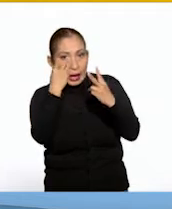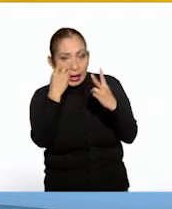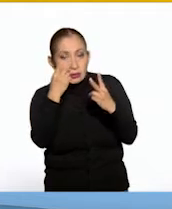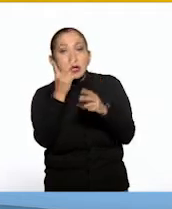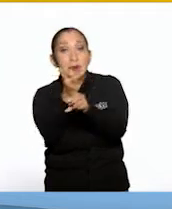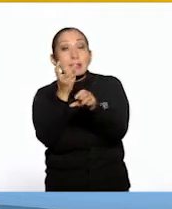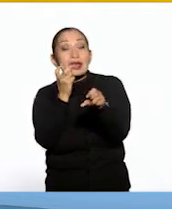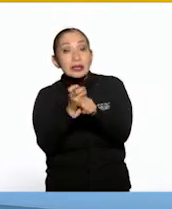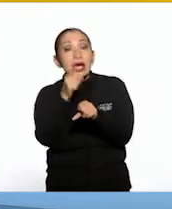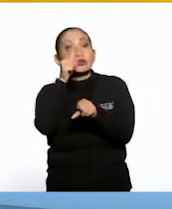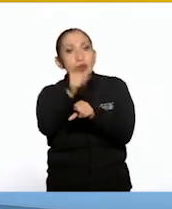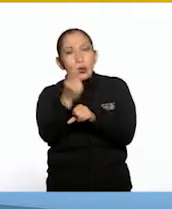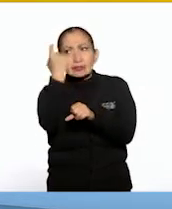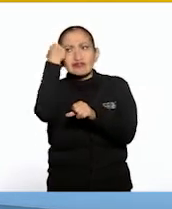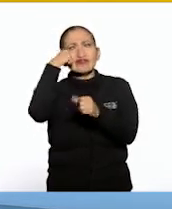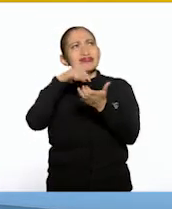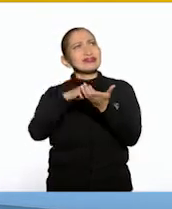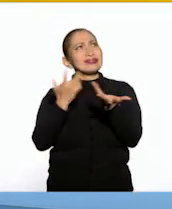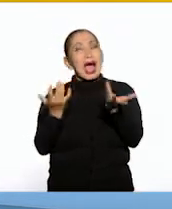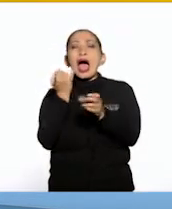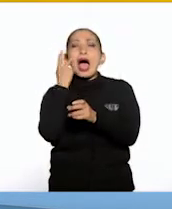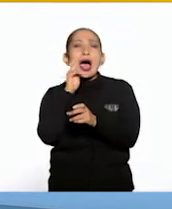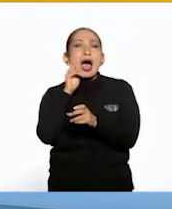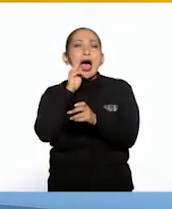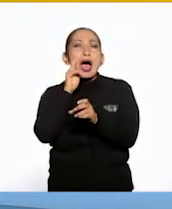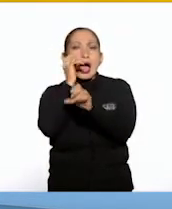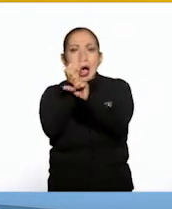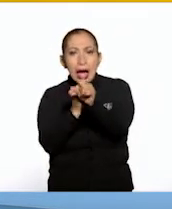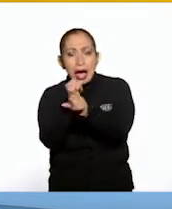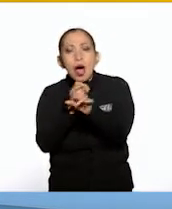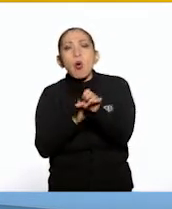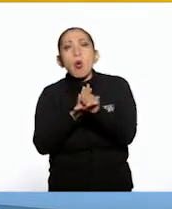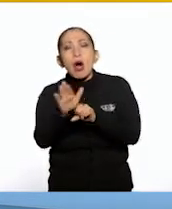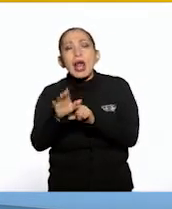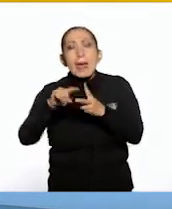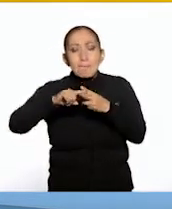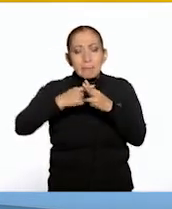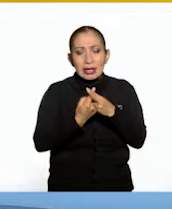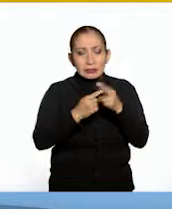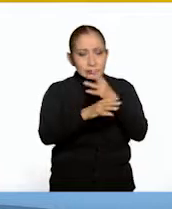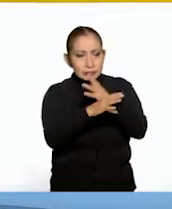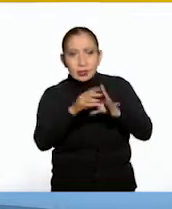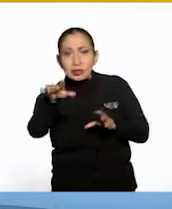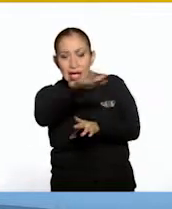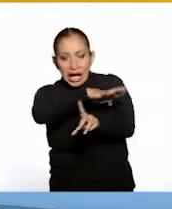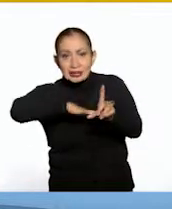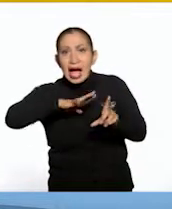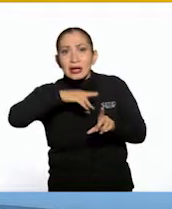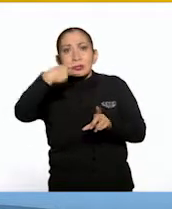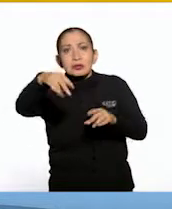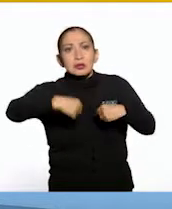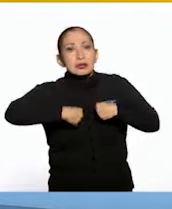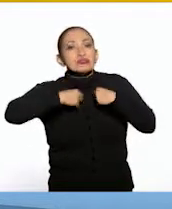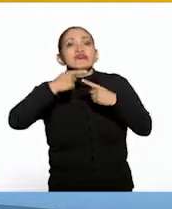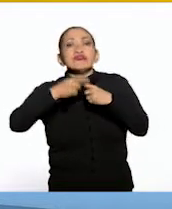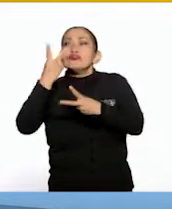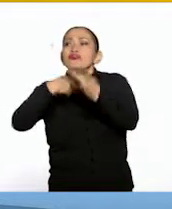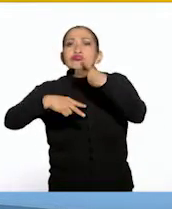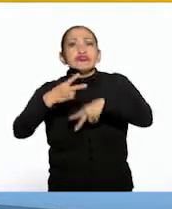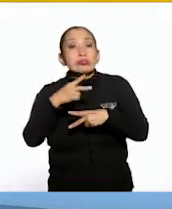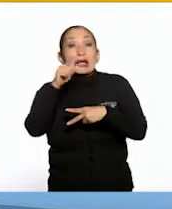los invitamos a cuestionarse e investigar cuál es el origen de las cosas que tienen a su alrededor y que